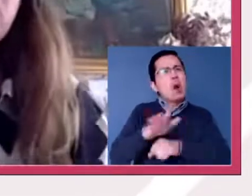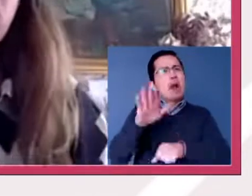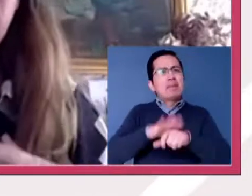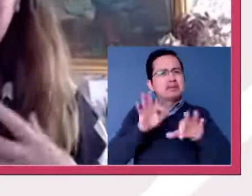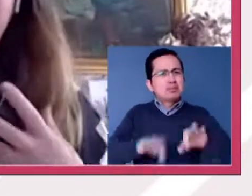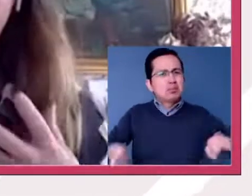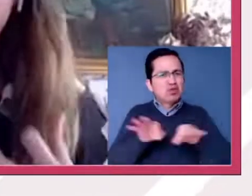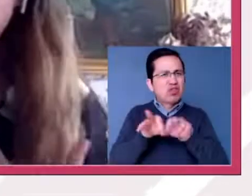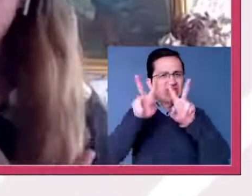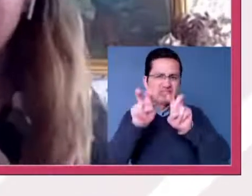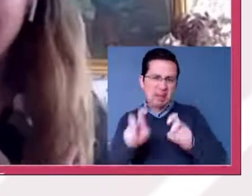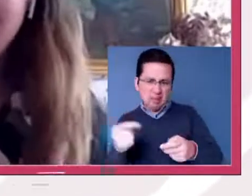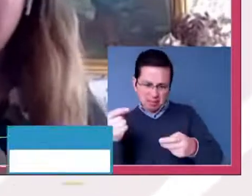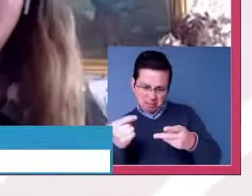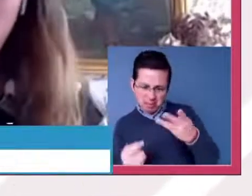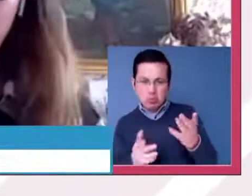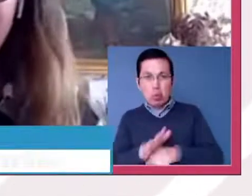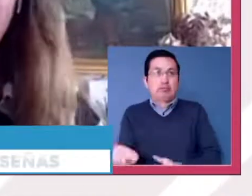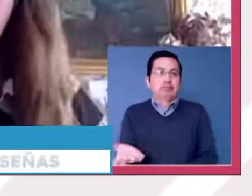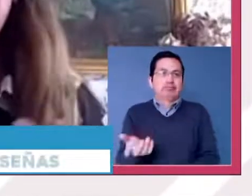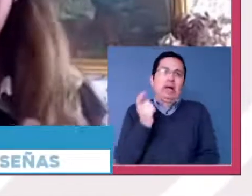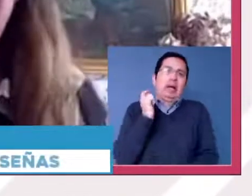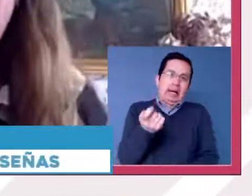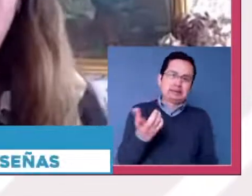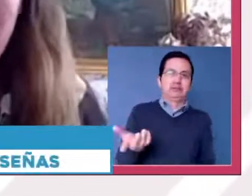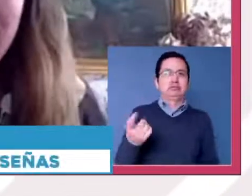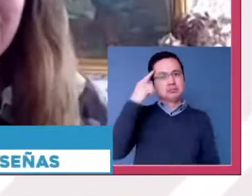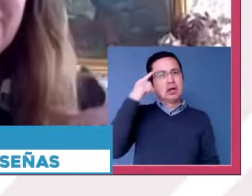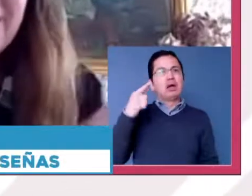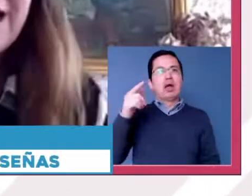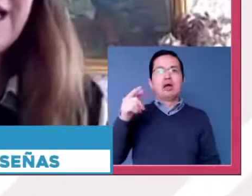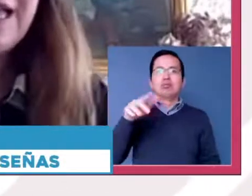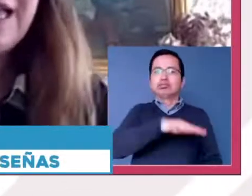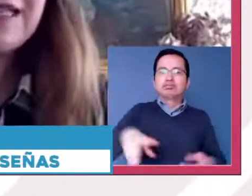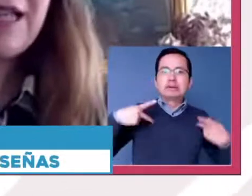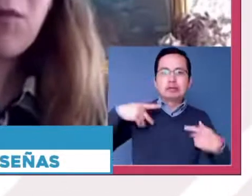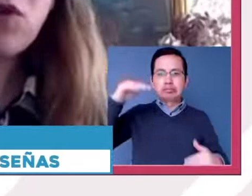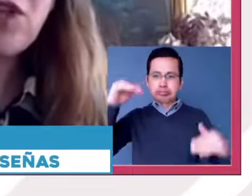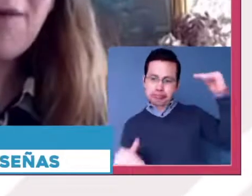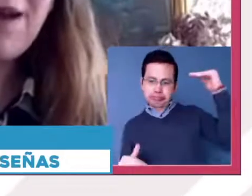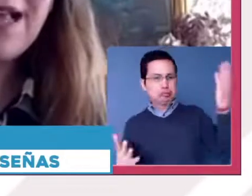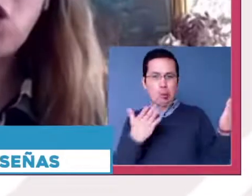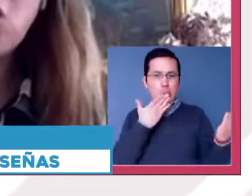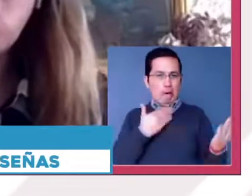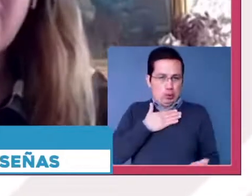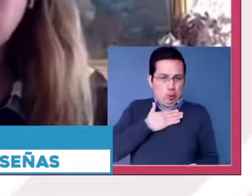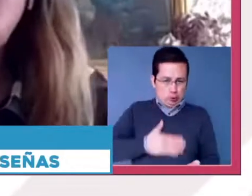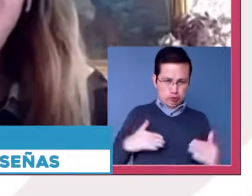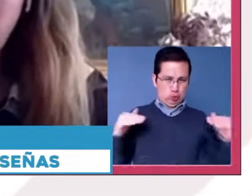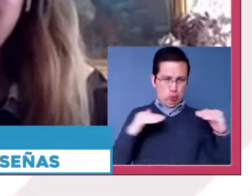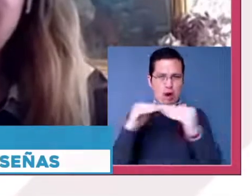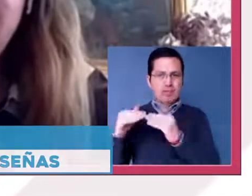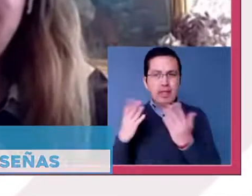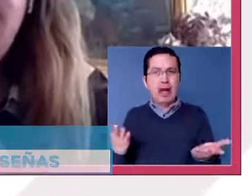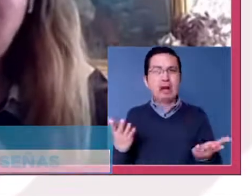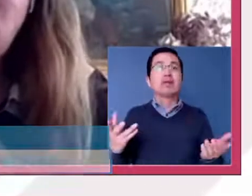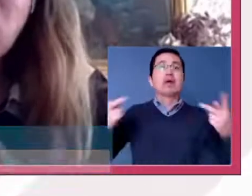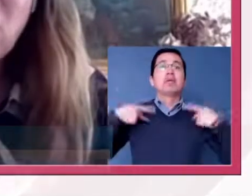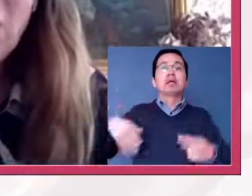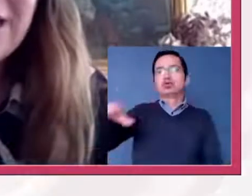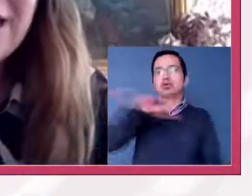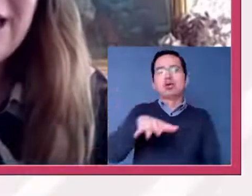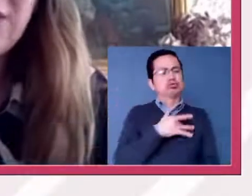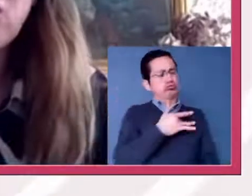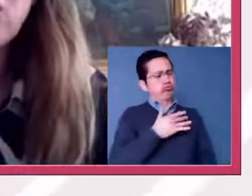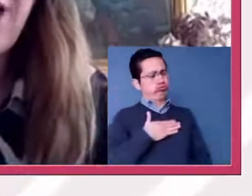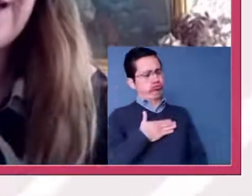lo relacionado al tema de la desigualdad, lo relacionado al tema de la ciudadanía. Estamos hablando con las doctoras Tatiana